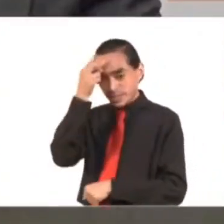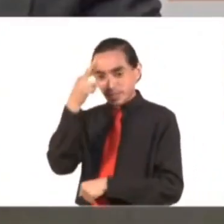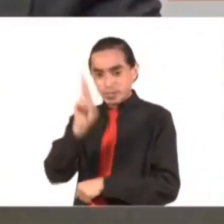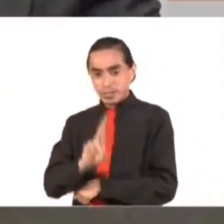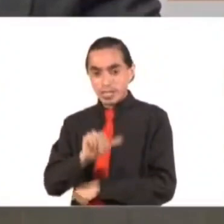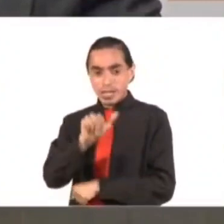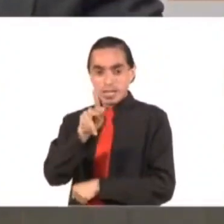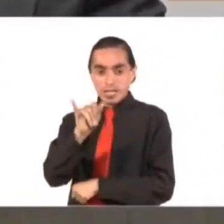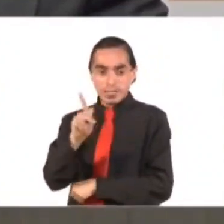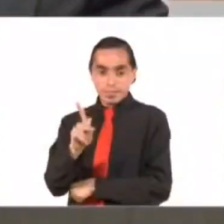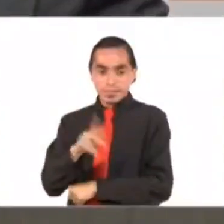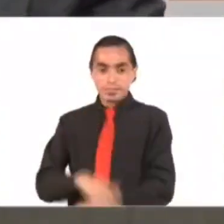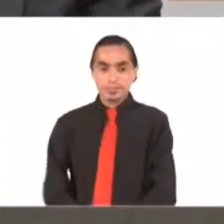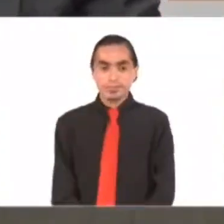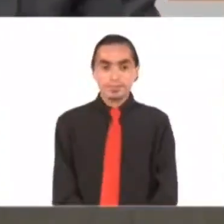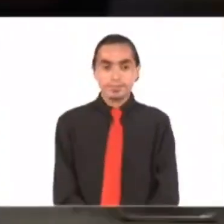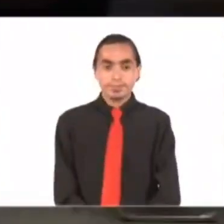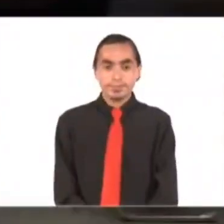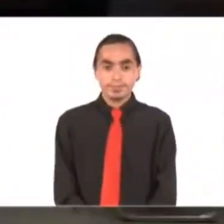Gobierno Digital de la DIF.